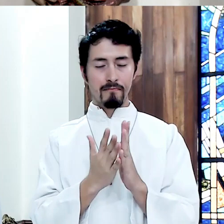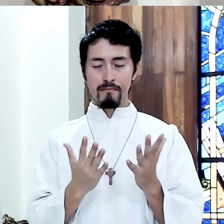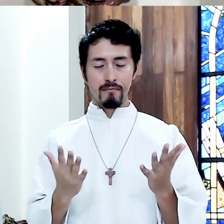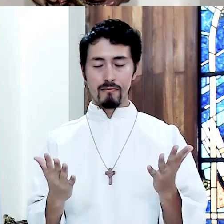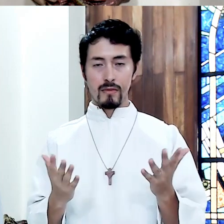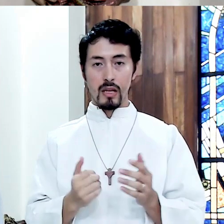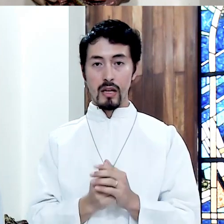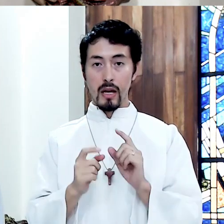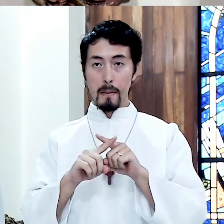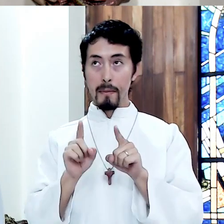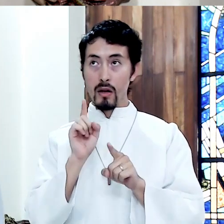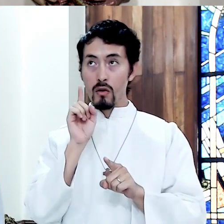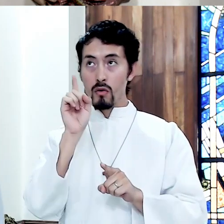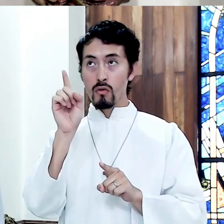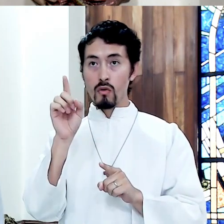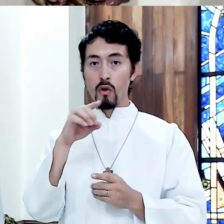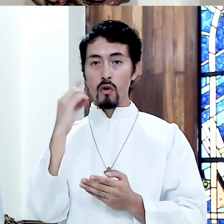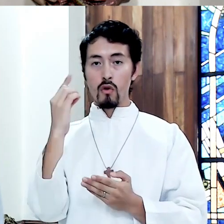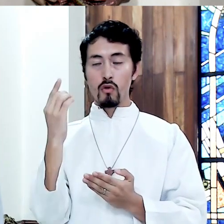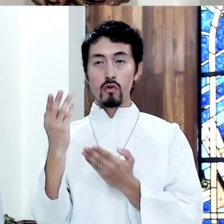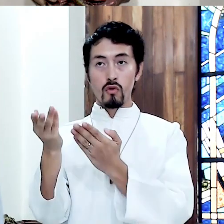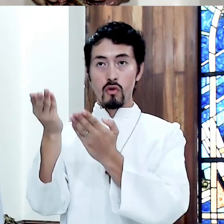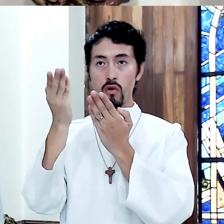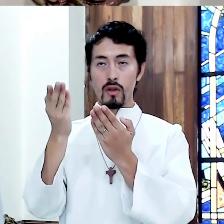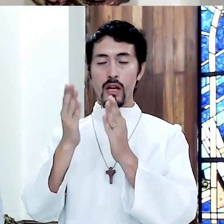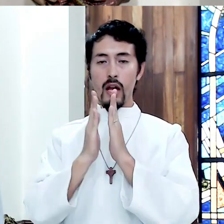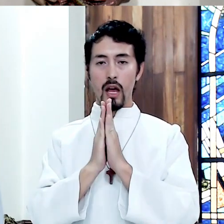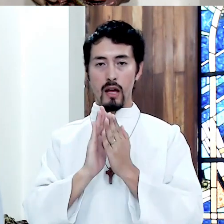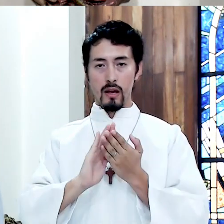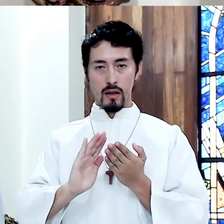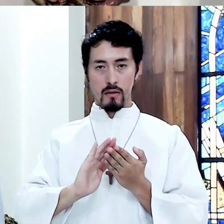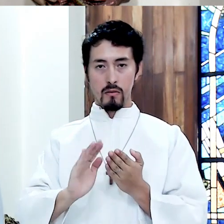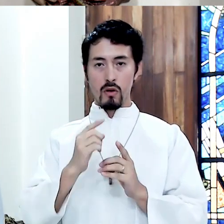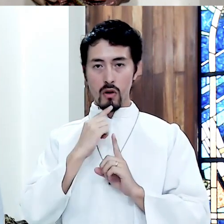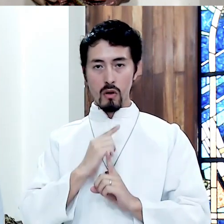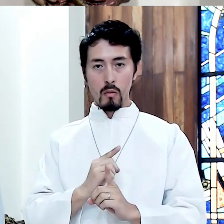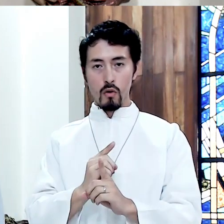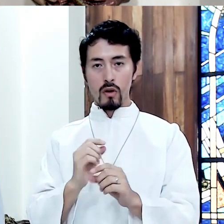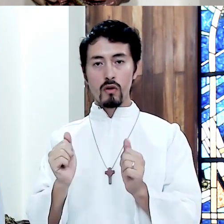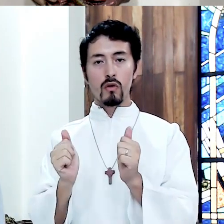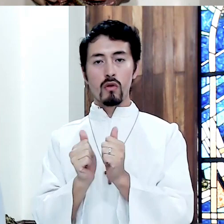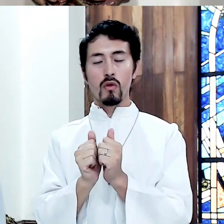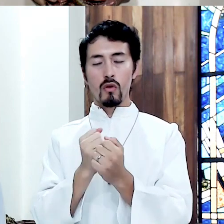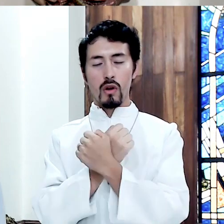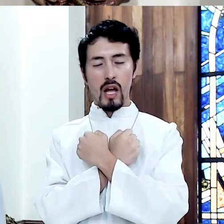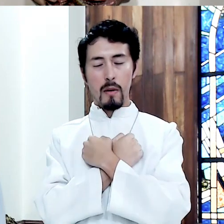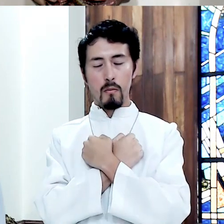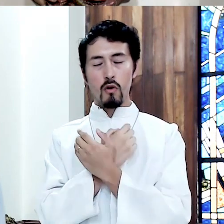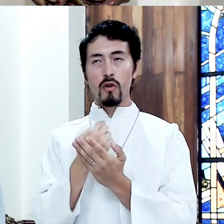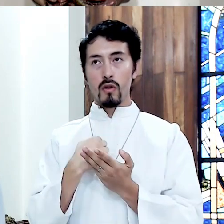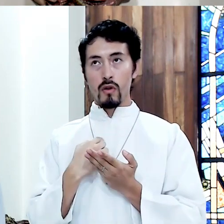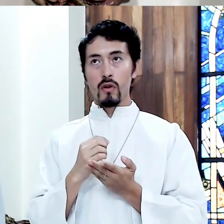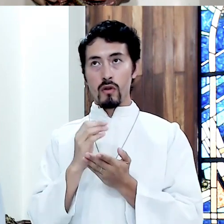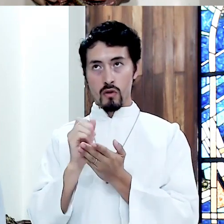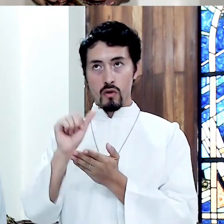Pero de ti procede el perdón. Por eso, con amor te veneramos.